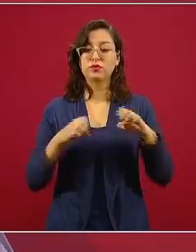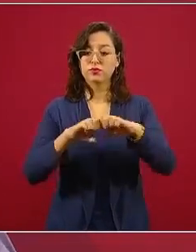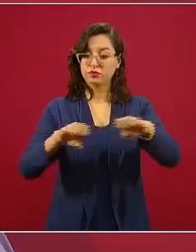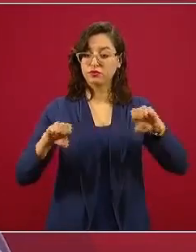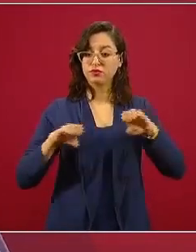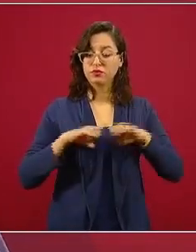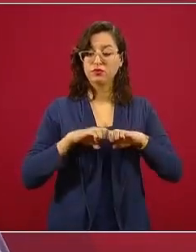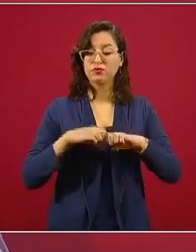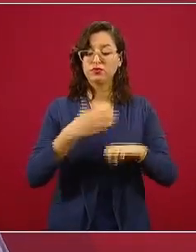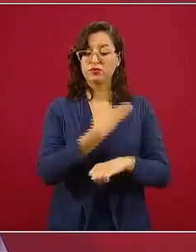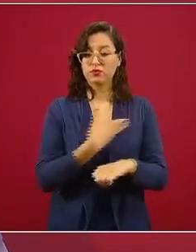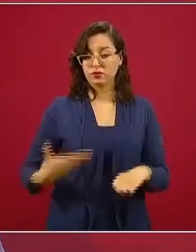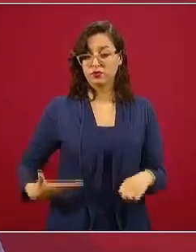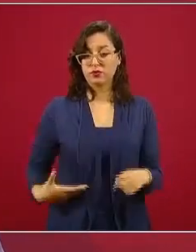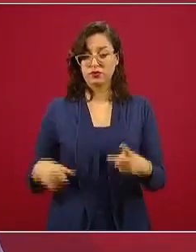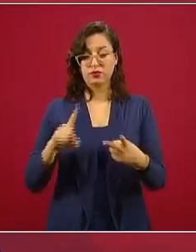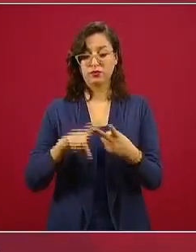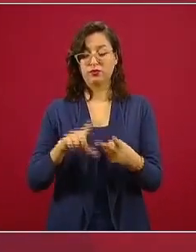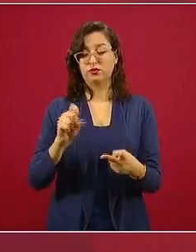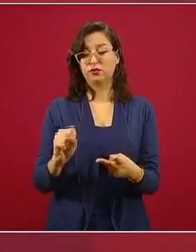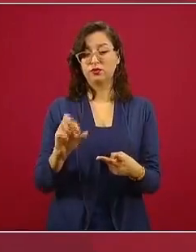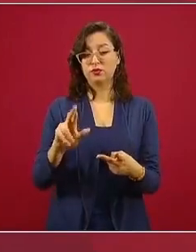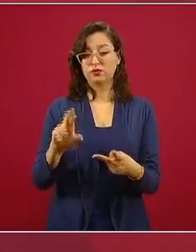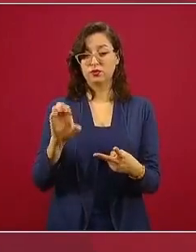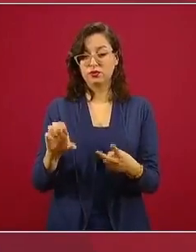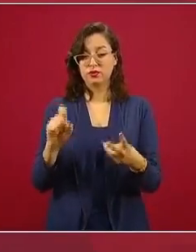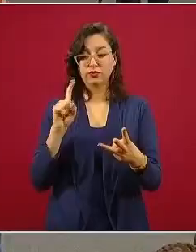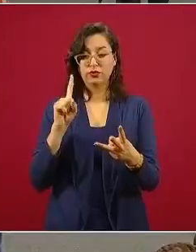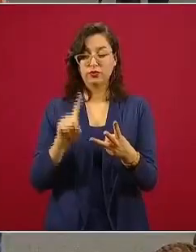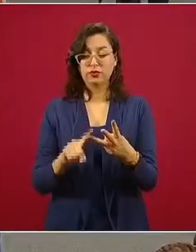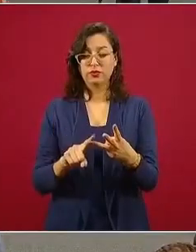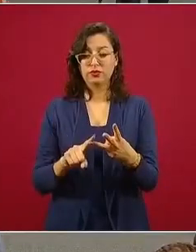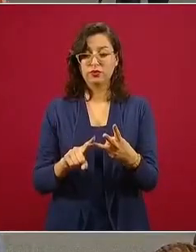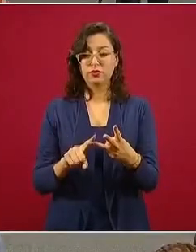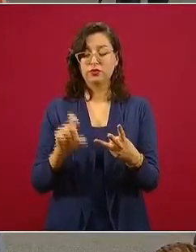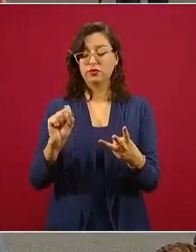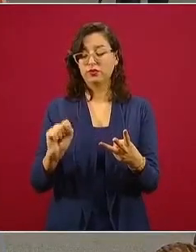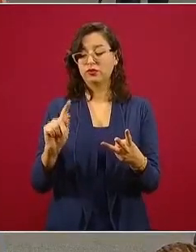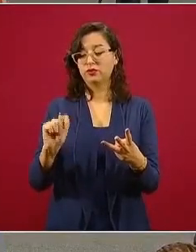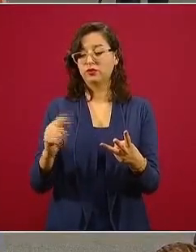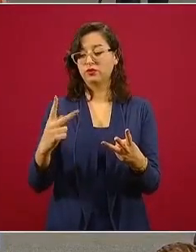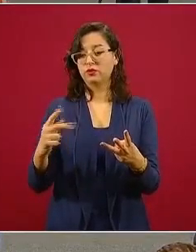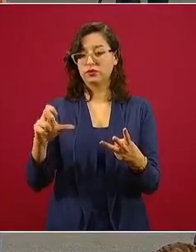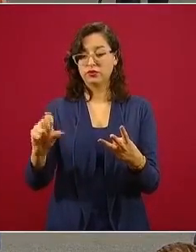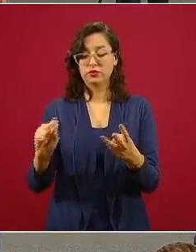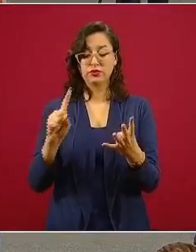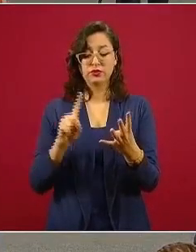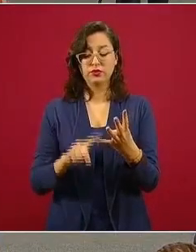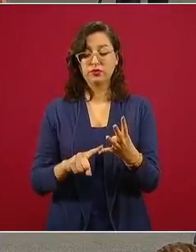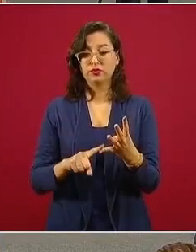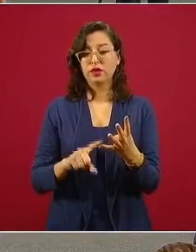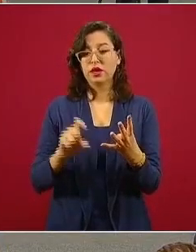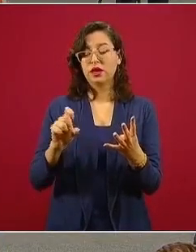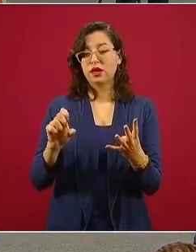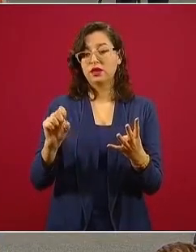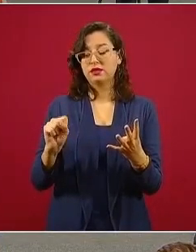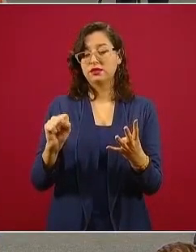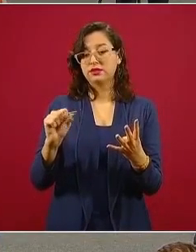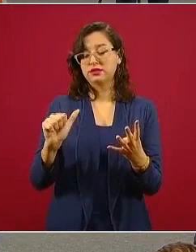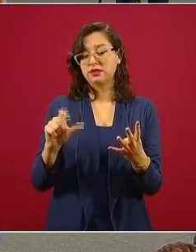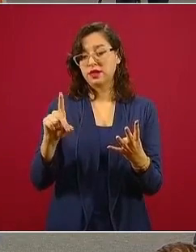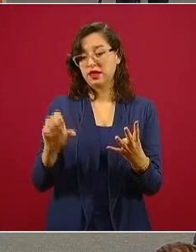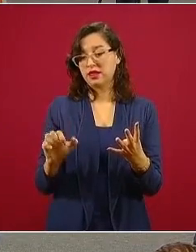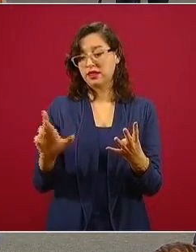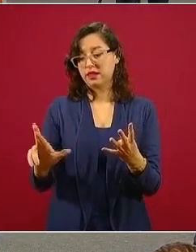gabinete, la Secretaría de Relaciones Exteriores, la Secretaría del Trabajo y Previsión Social, la Secretaría de Agricultura y Desarrollo